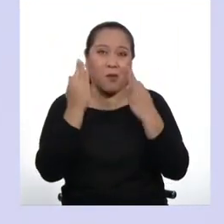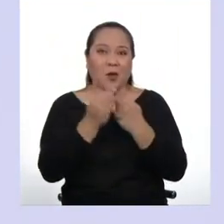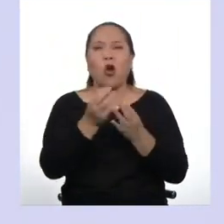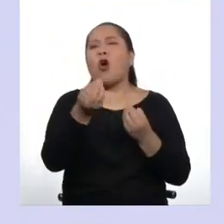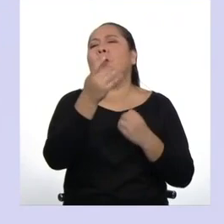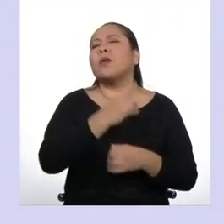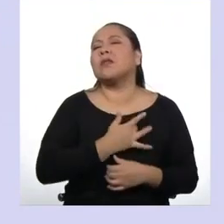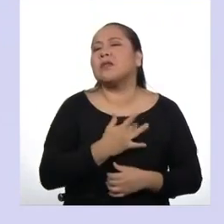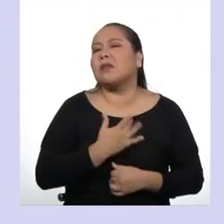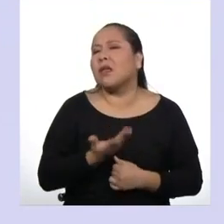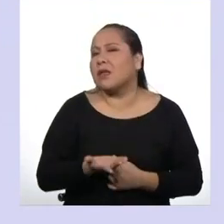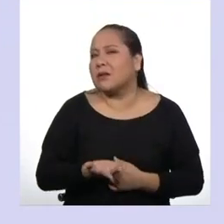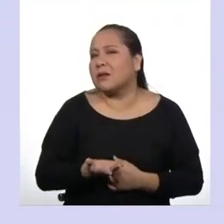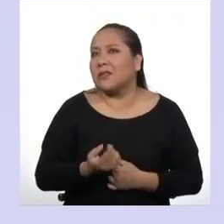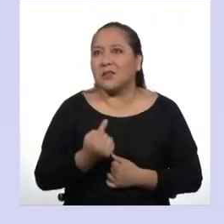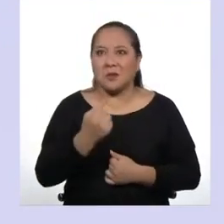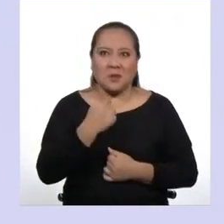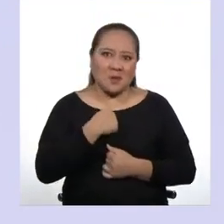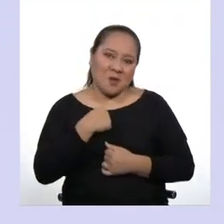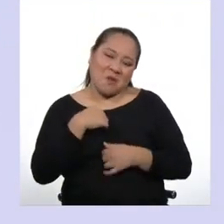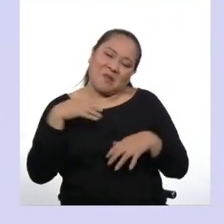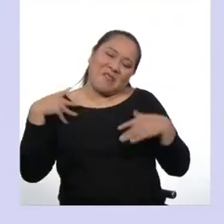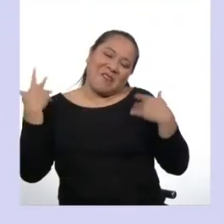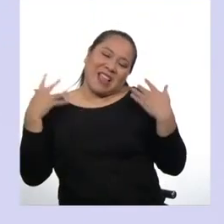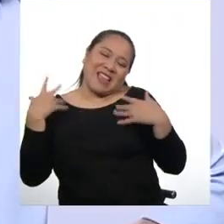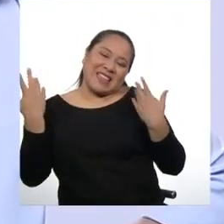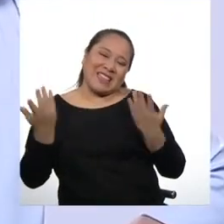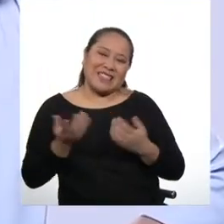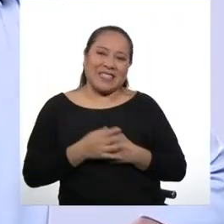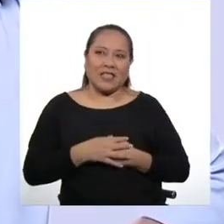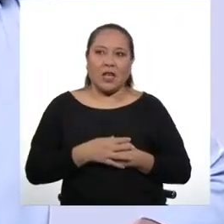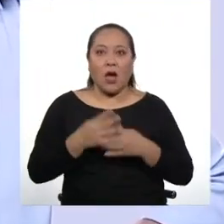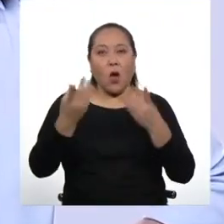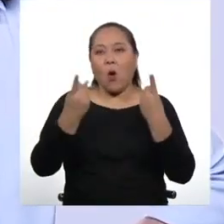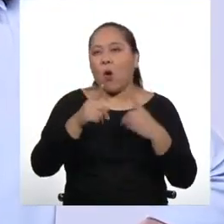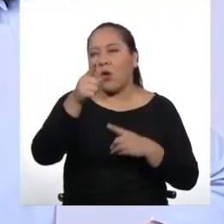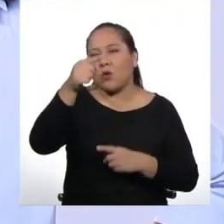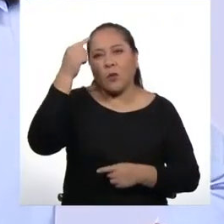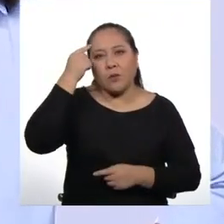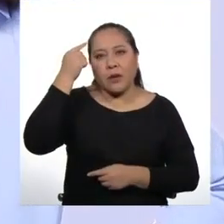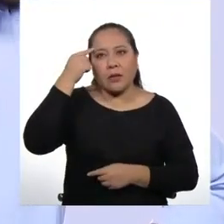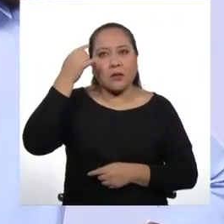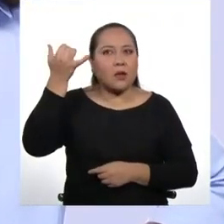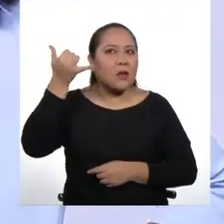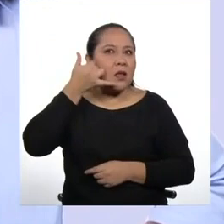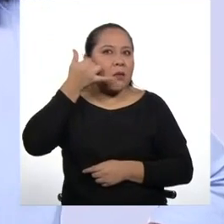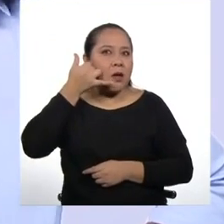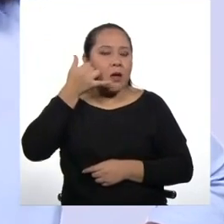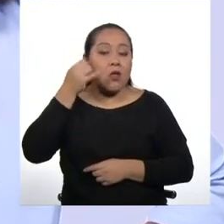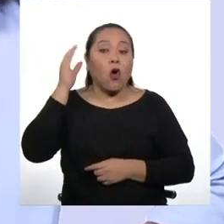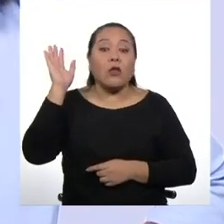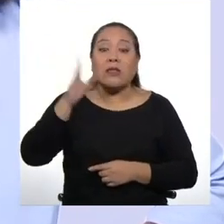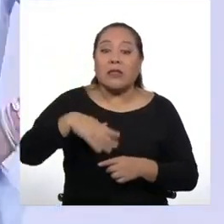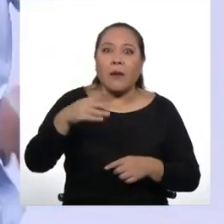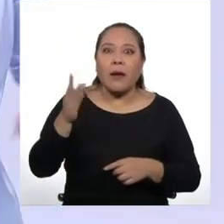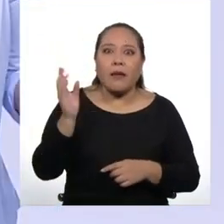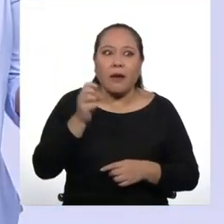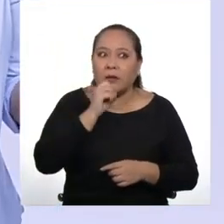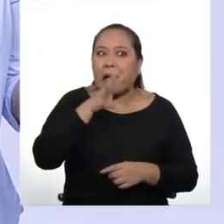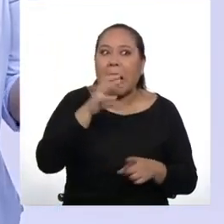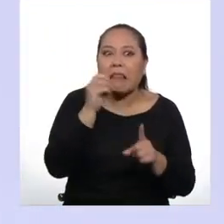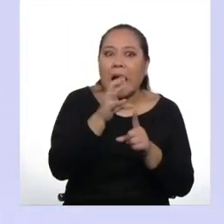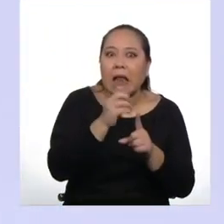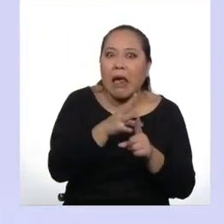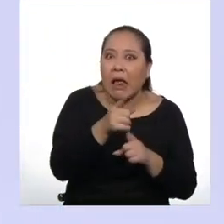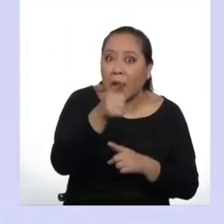te sientes? Yo me sentiría feliz, contenta. Y cuando piensas que te van a llamar la atención por algo que hiciste,